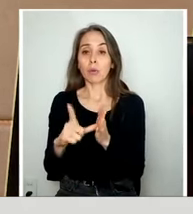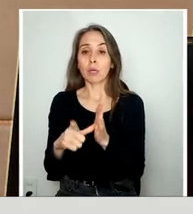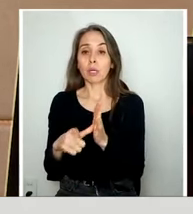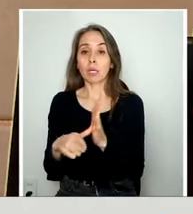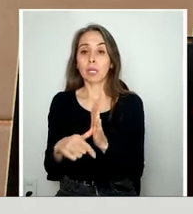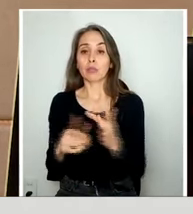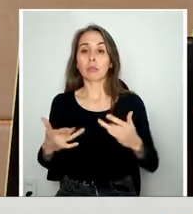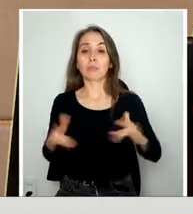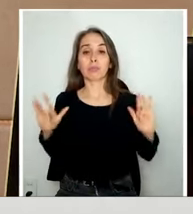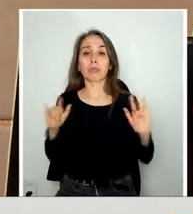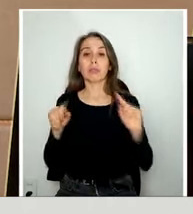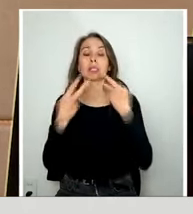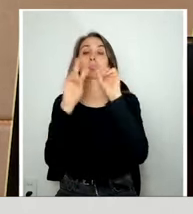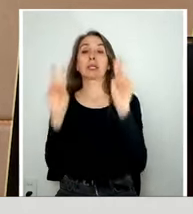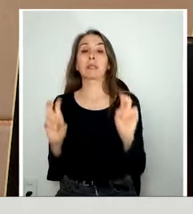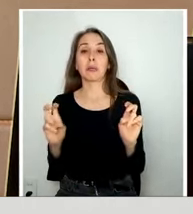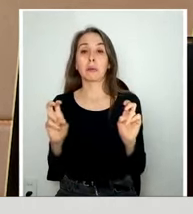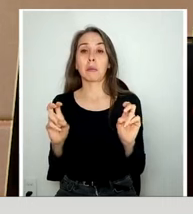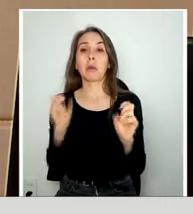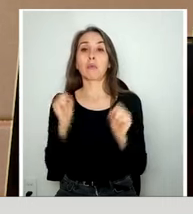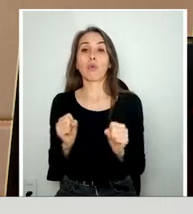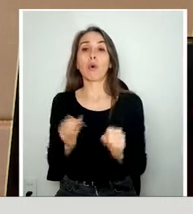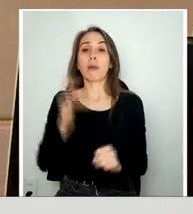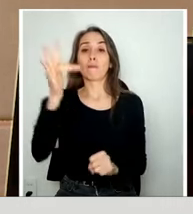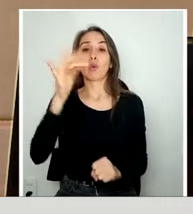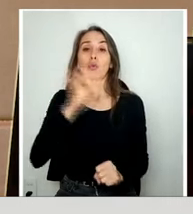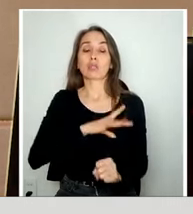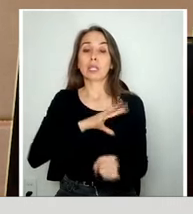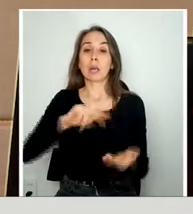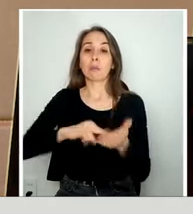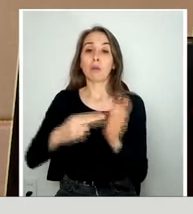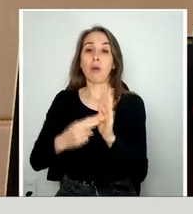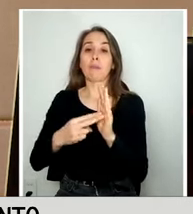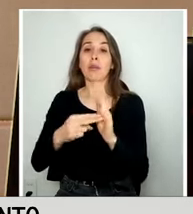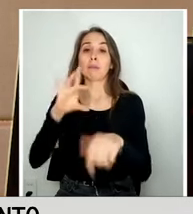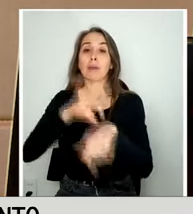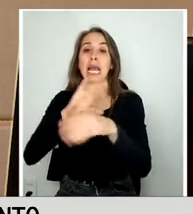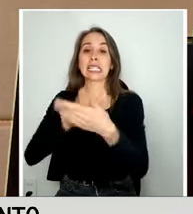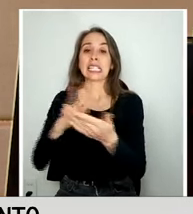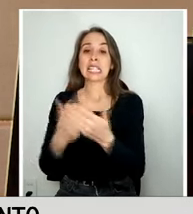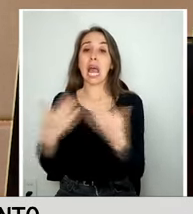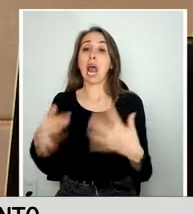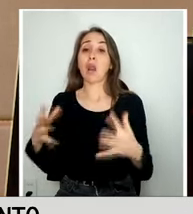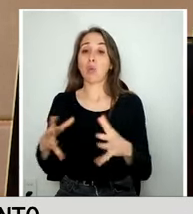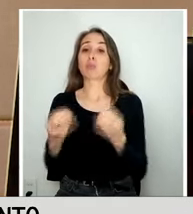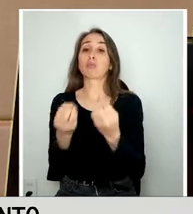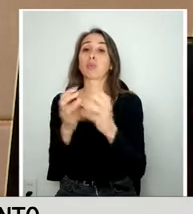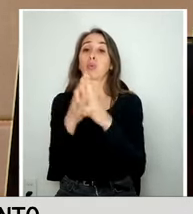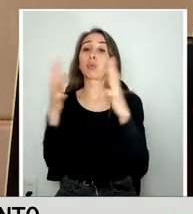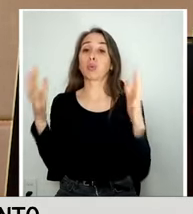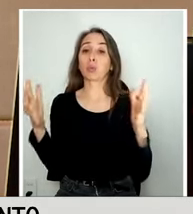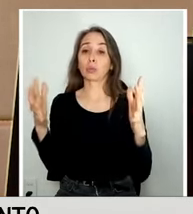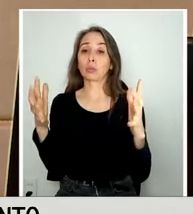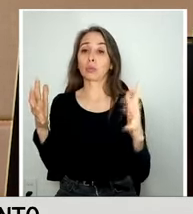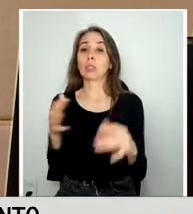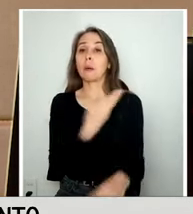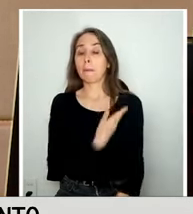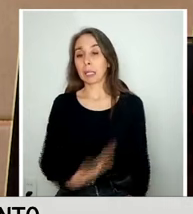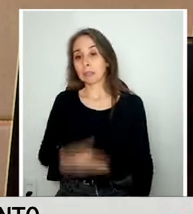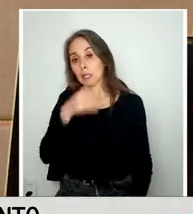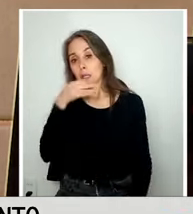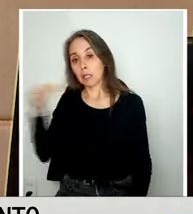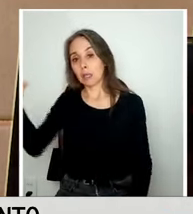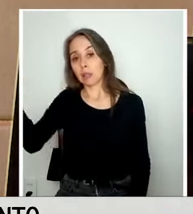cargo de esto podría pasar en Chile una catástrofe de salud de proporciones yo quisiera hacerle presidente de su intermedio un llamado al gobierno